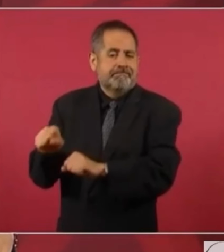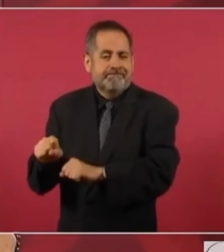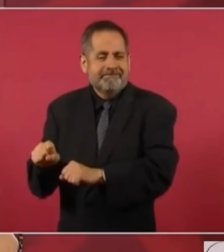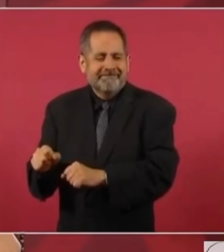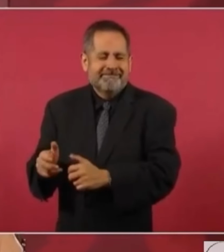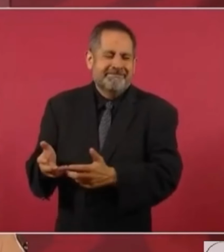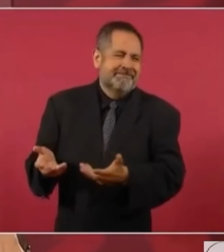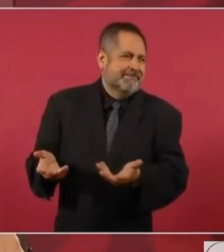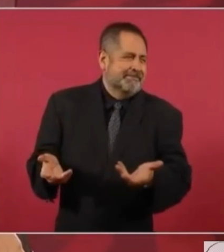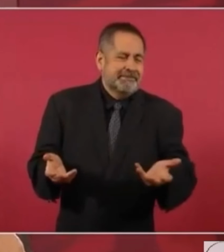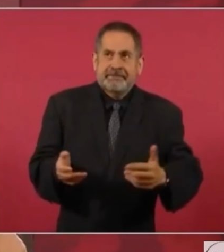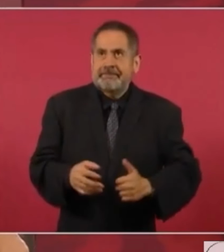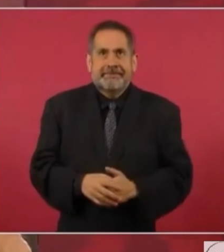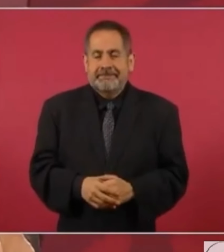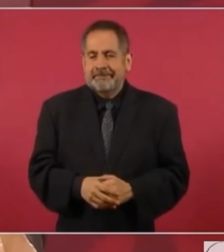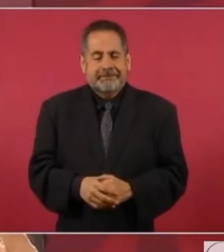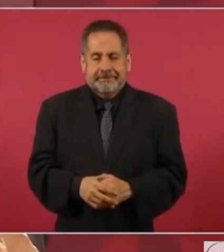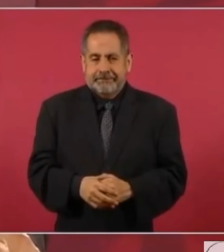O sea, ni